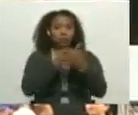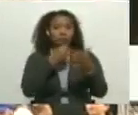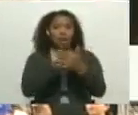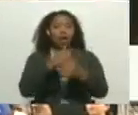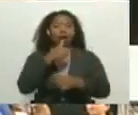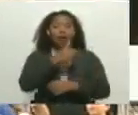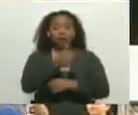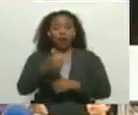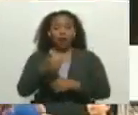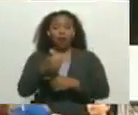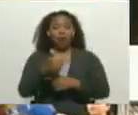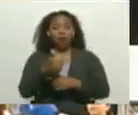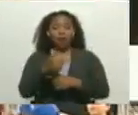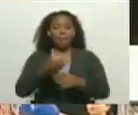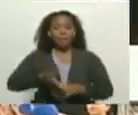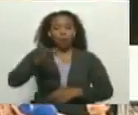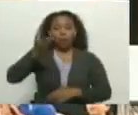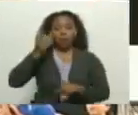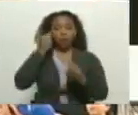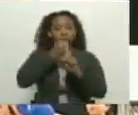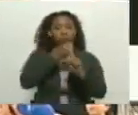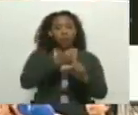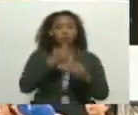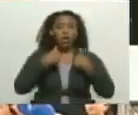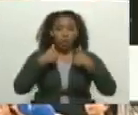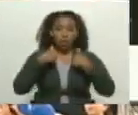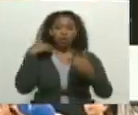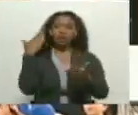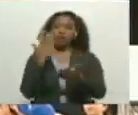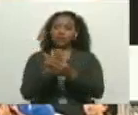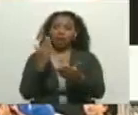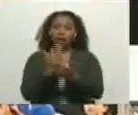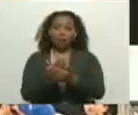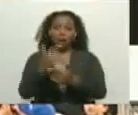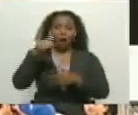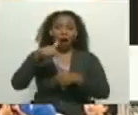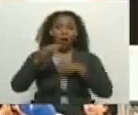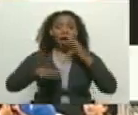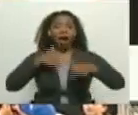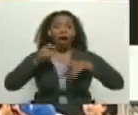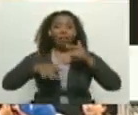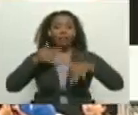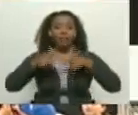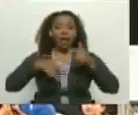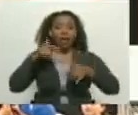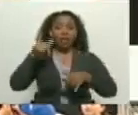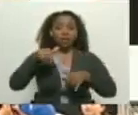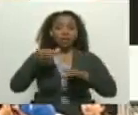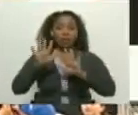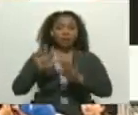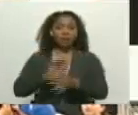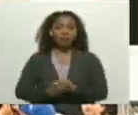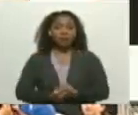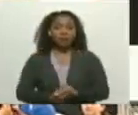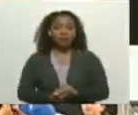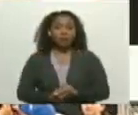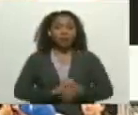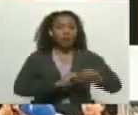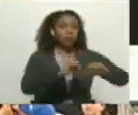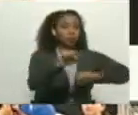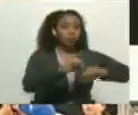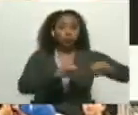lucha. Y yo, lo que siempre, cuando hay este tipo de actividades, de